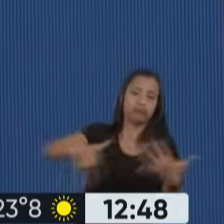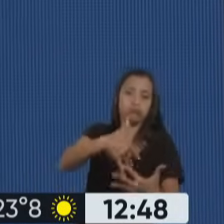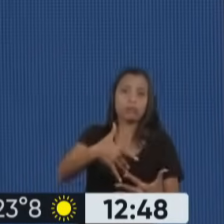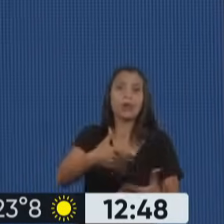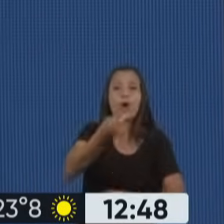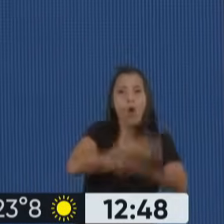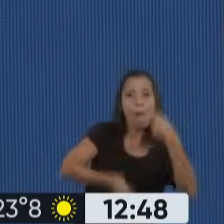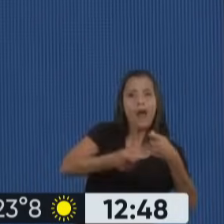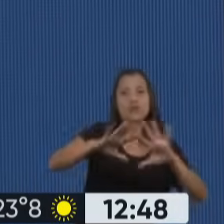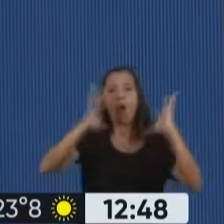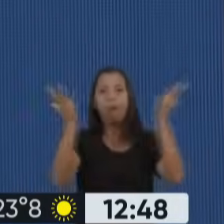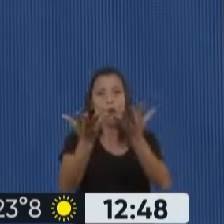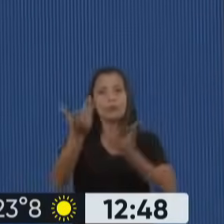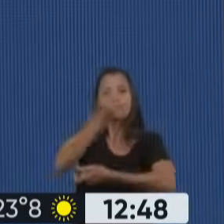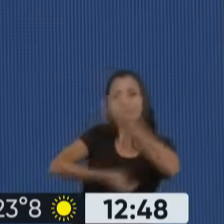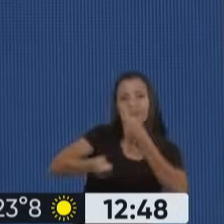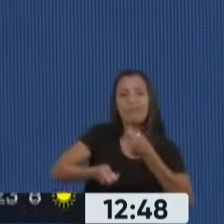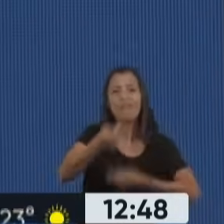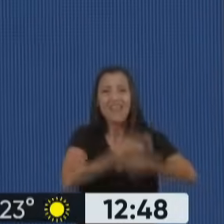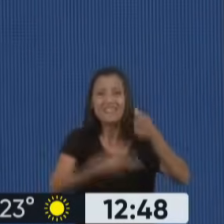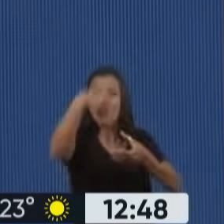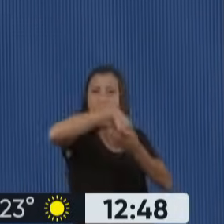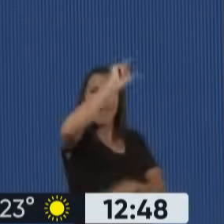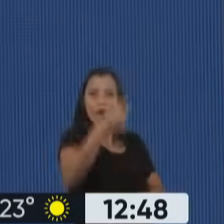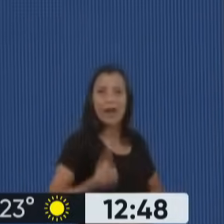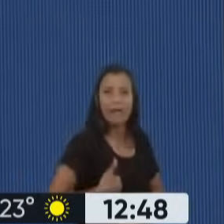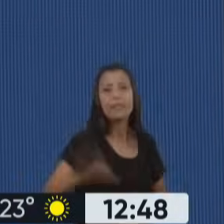comercial externo, un colapso financiero interno,